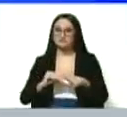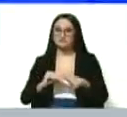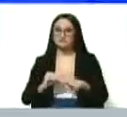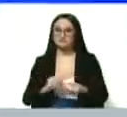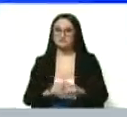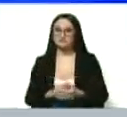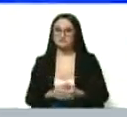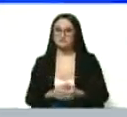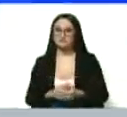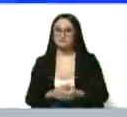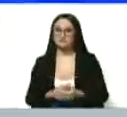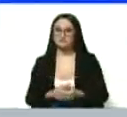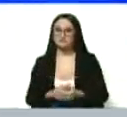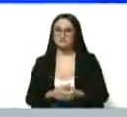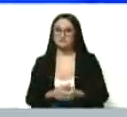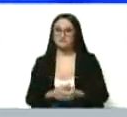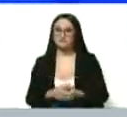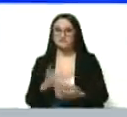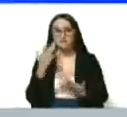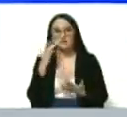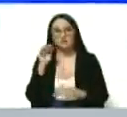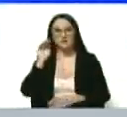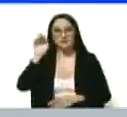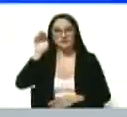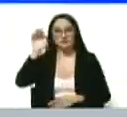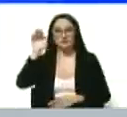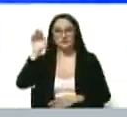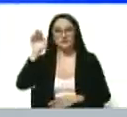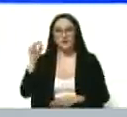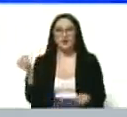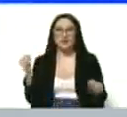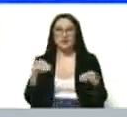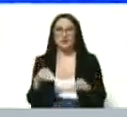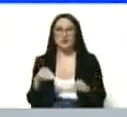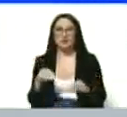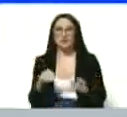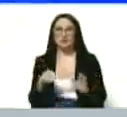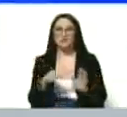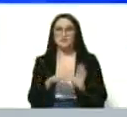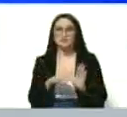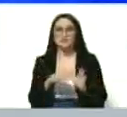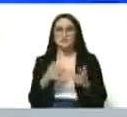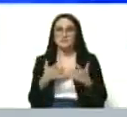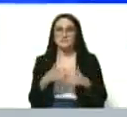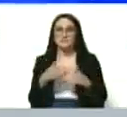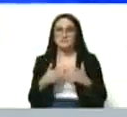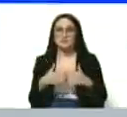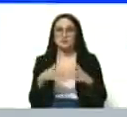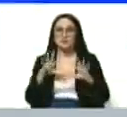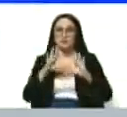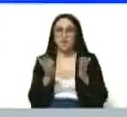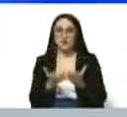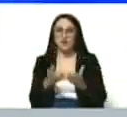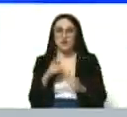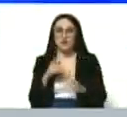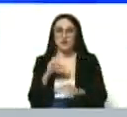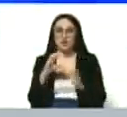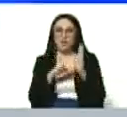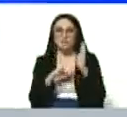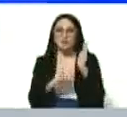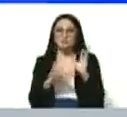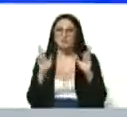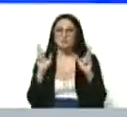adaptabilidad. Mirando hacia el futuro, de acuerdo con el reporte petrolero global de la OPEP, se espera